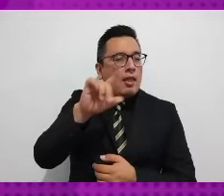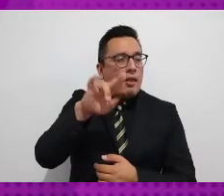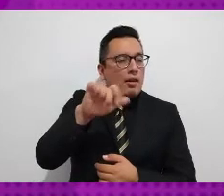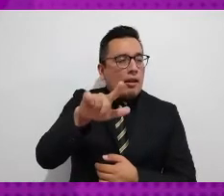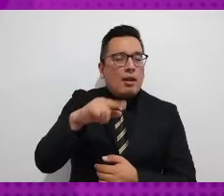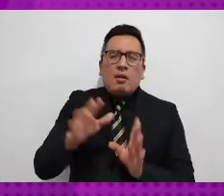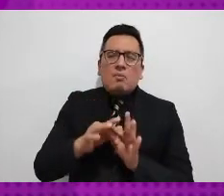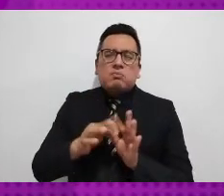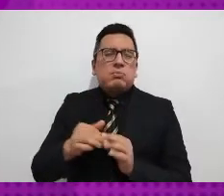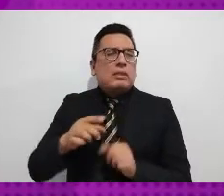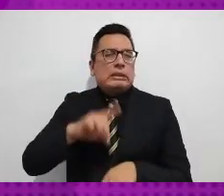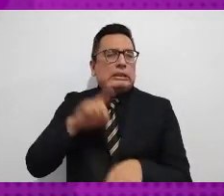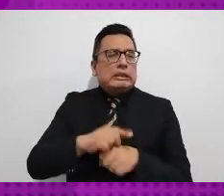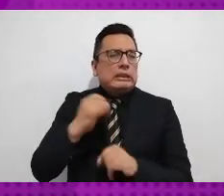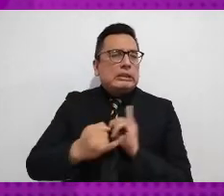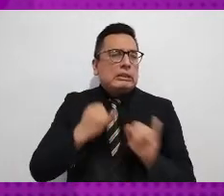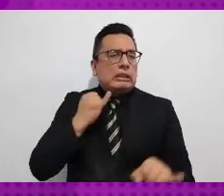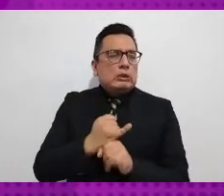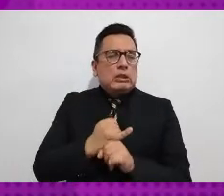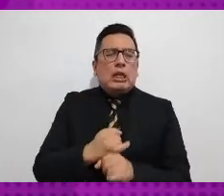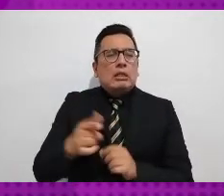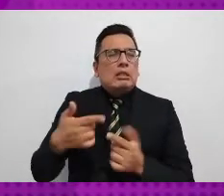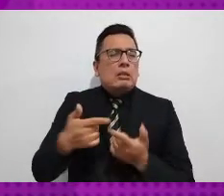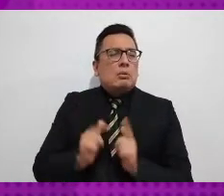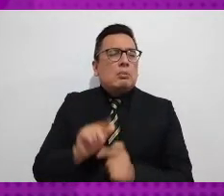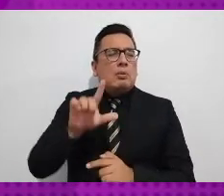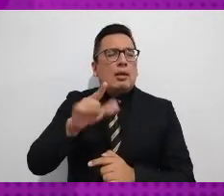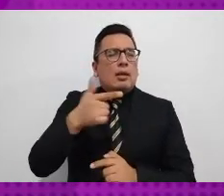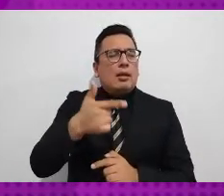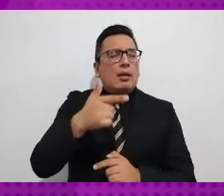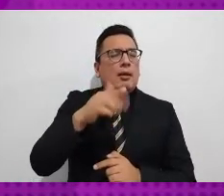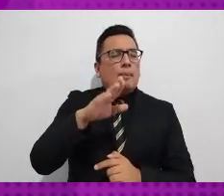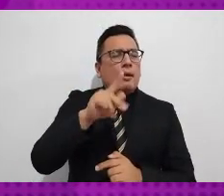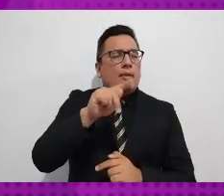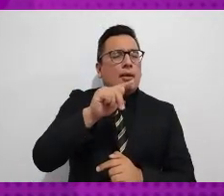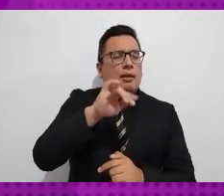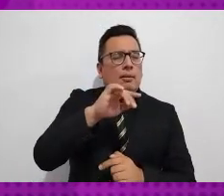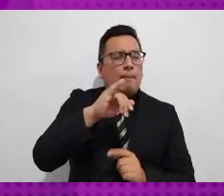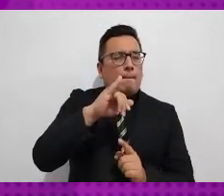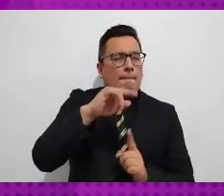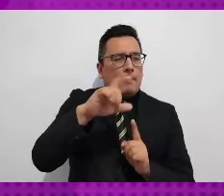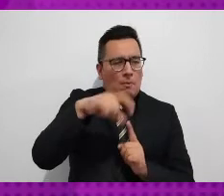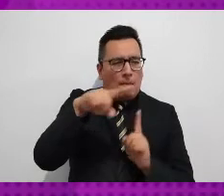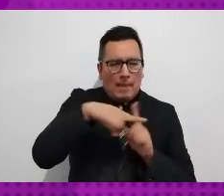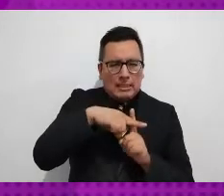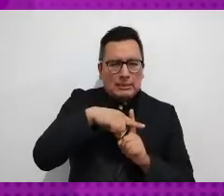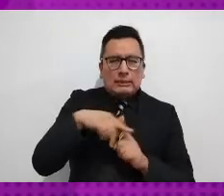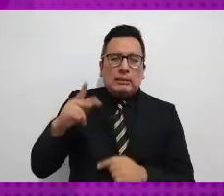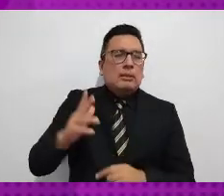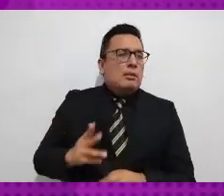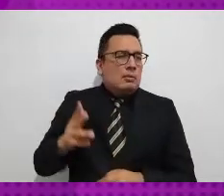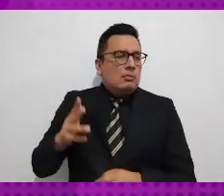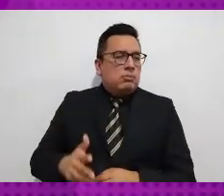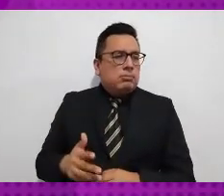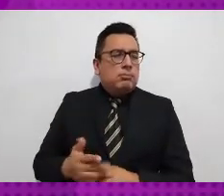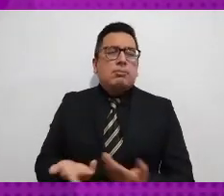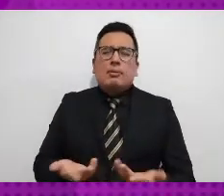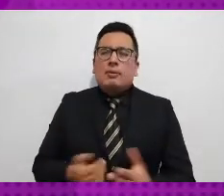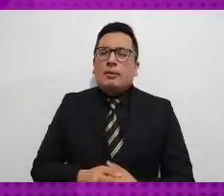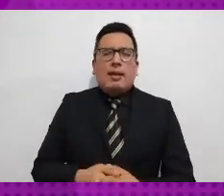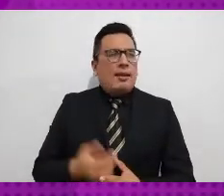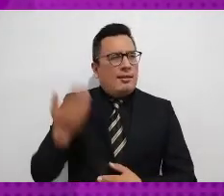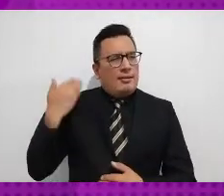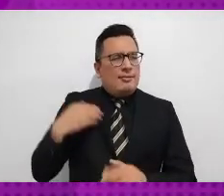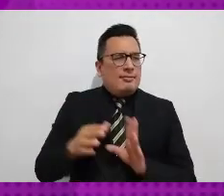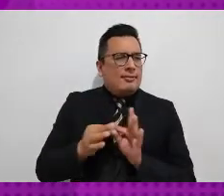conmemoración del Día Internacional del Orgullo LGBT+. Y precisamente un tema del que platicábamos antes de irnos a esta